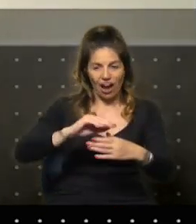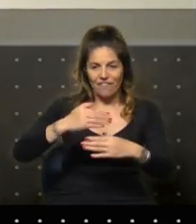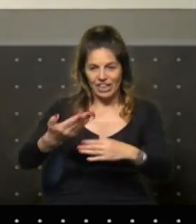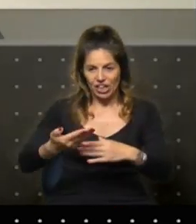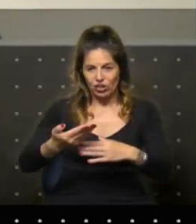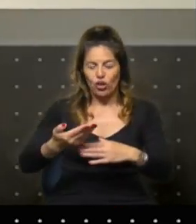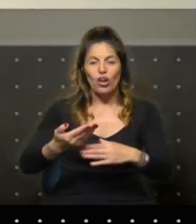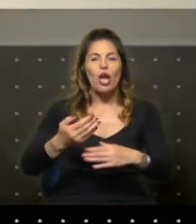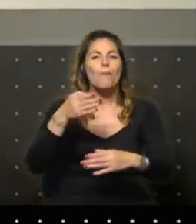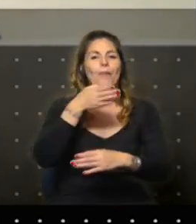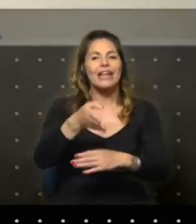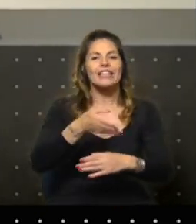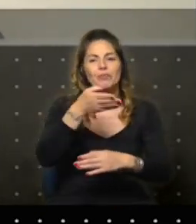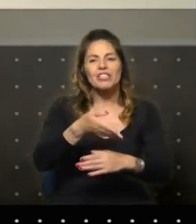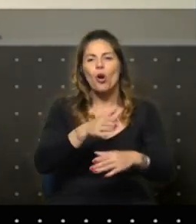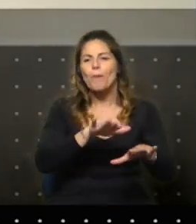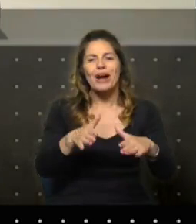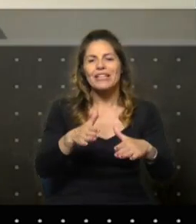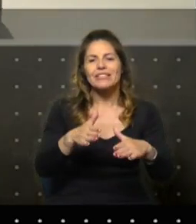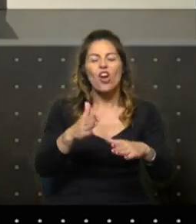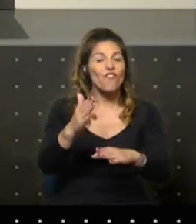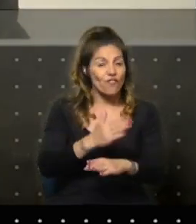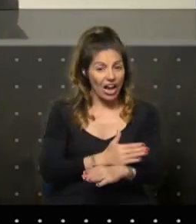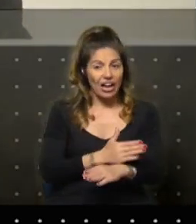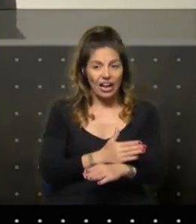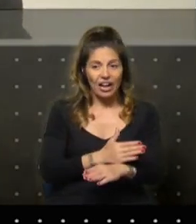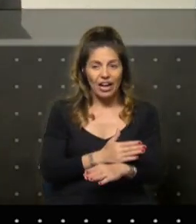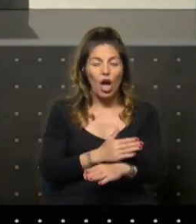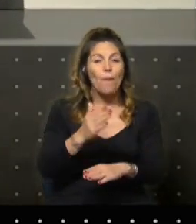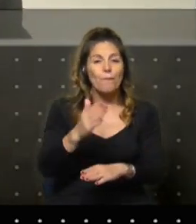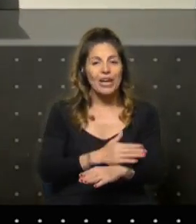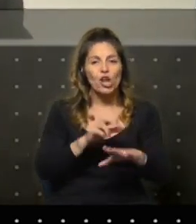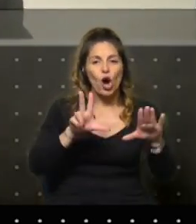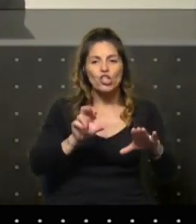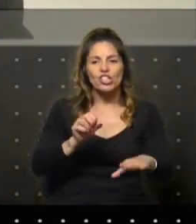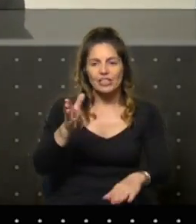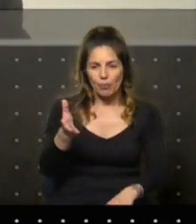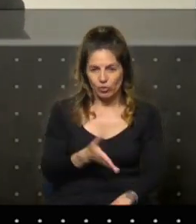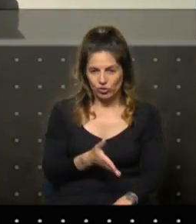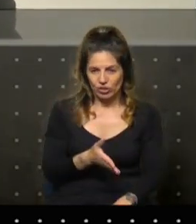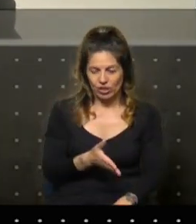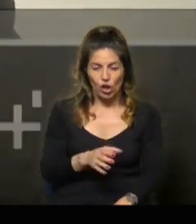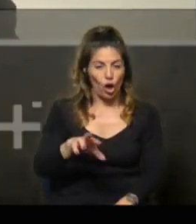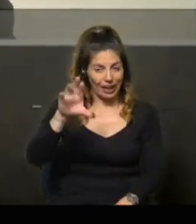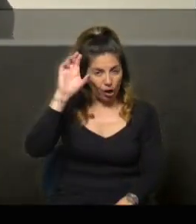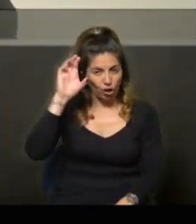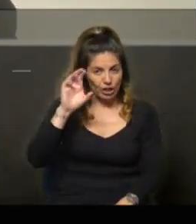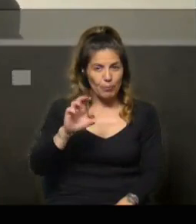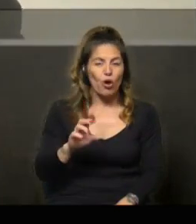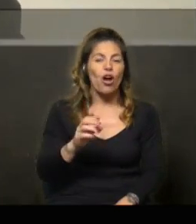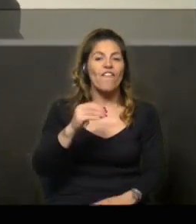cuanto a la participación decíamos muy parecido baja De todas maneras porque fue menos del 80% no recordemos que en el balotaje